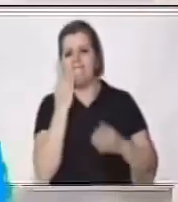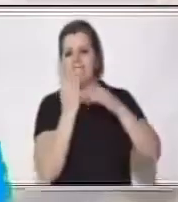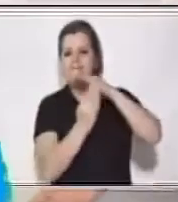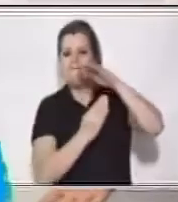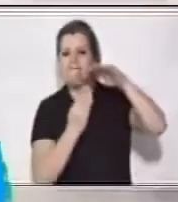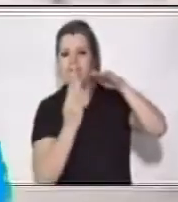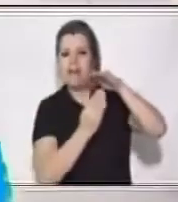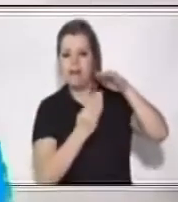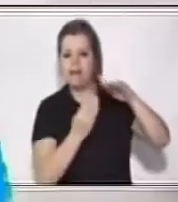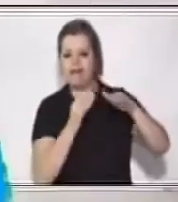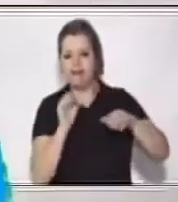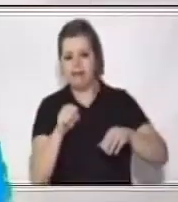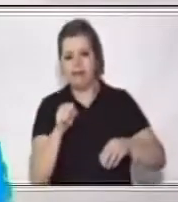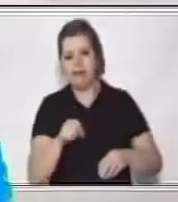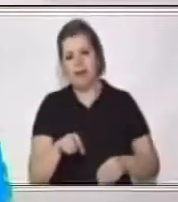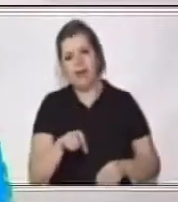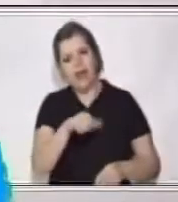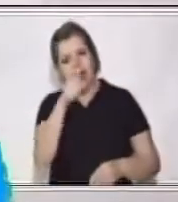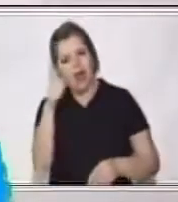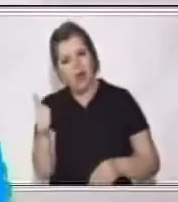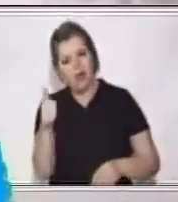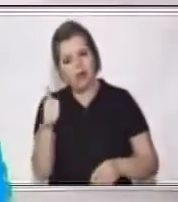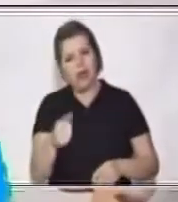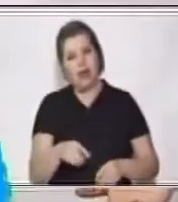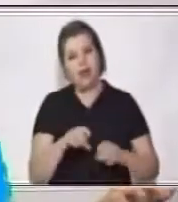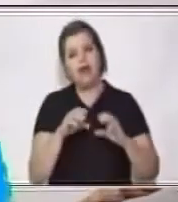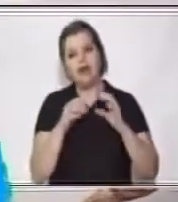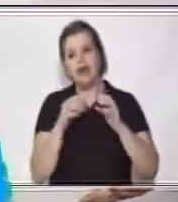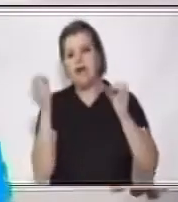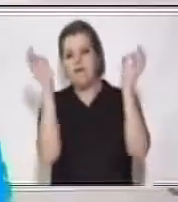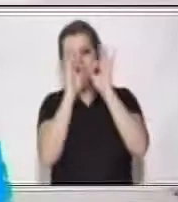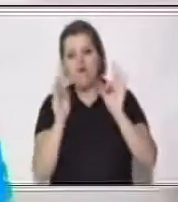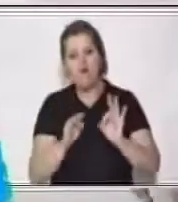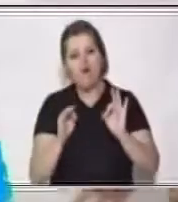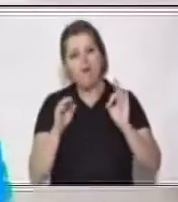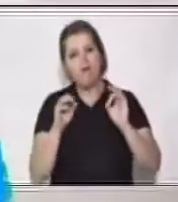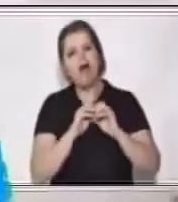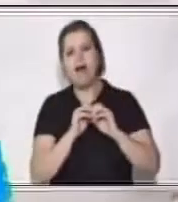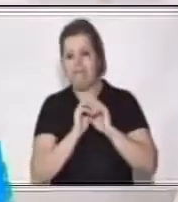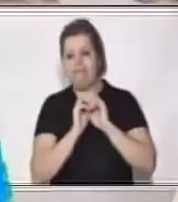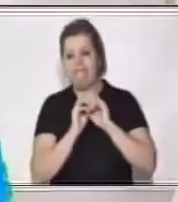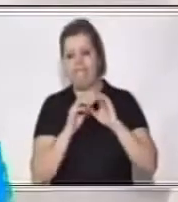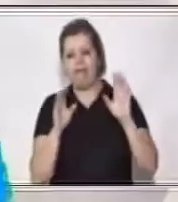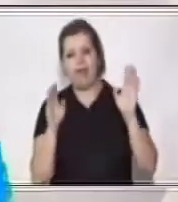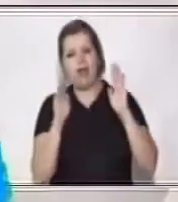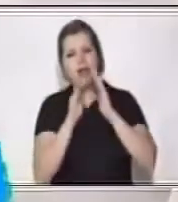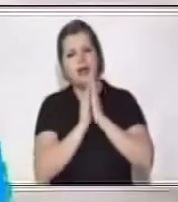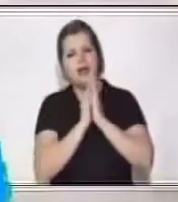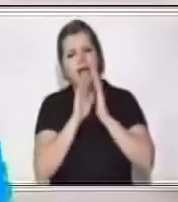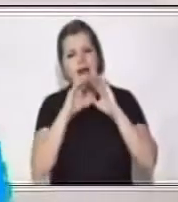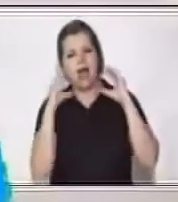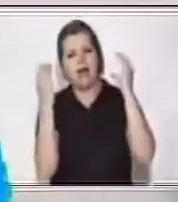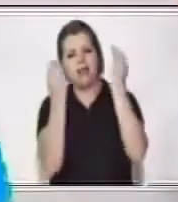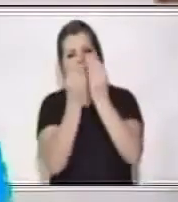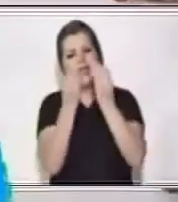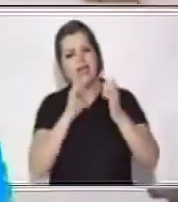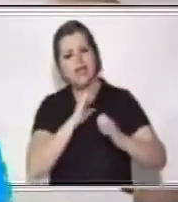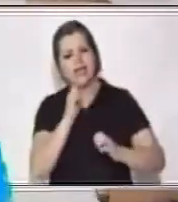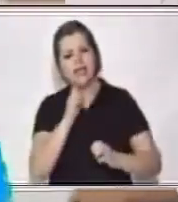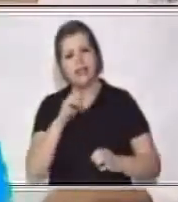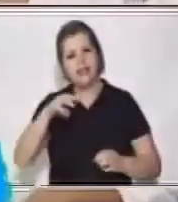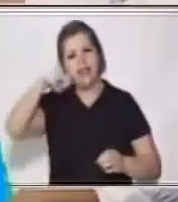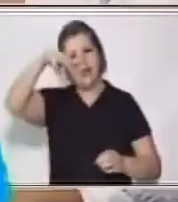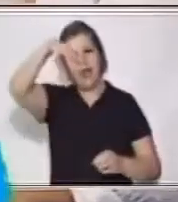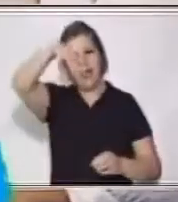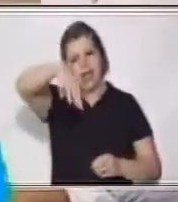podemos identificar con una M y una C, que lo podemos identificar, como les había explicado, morfema clase. Entonces, si